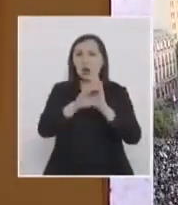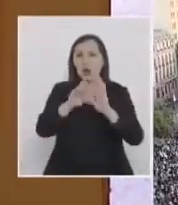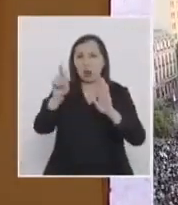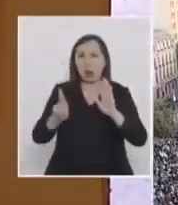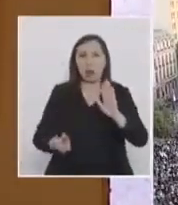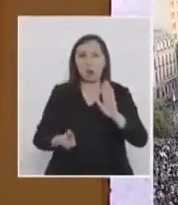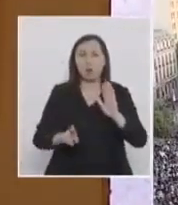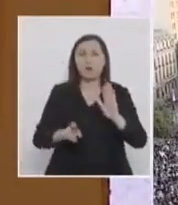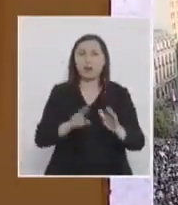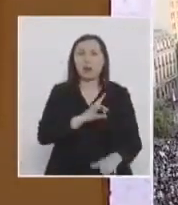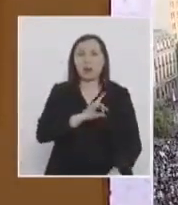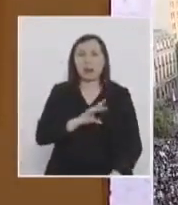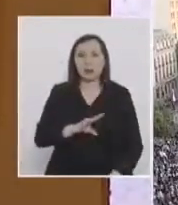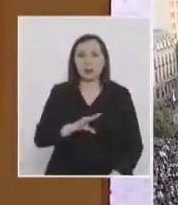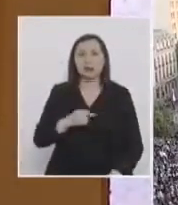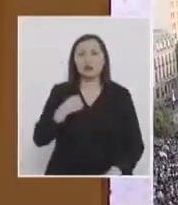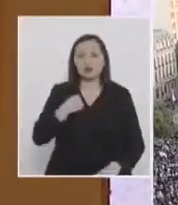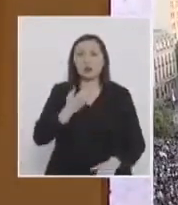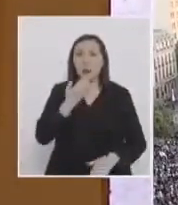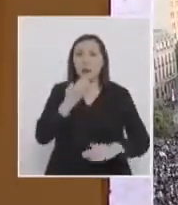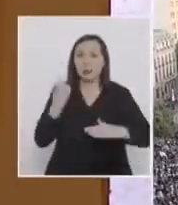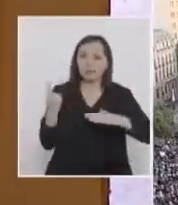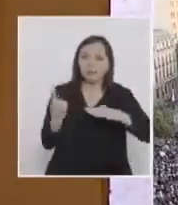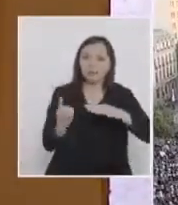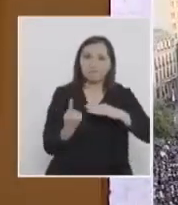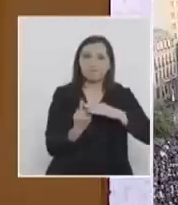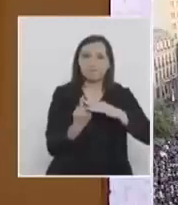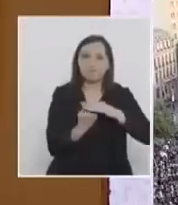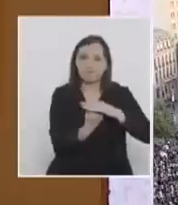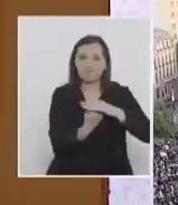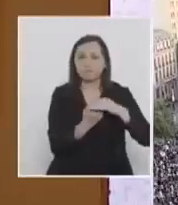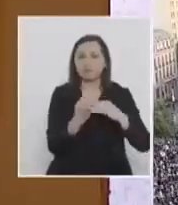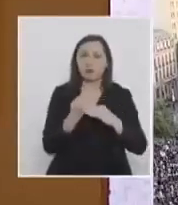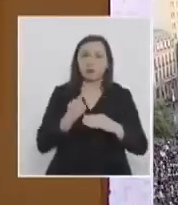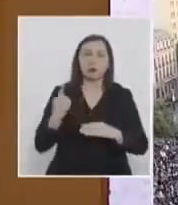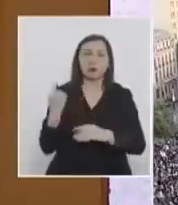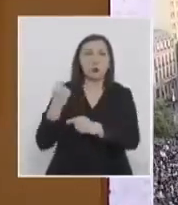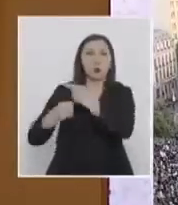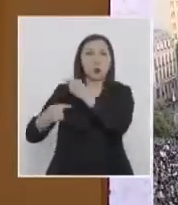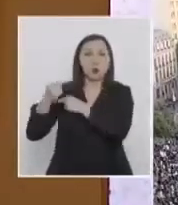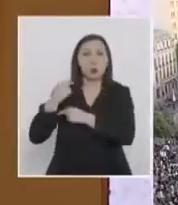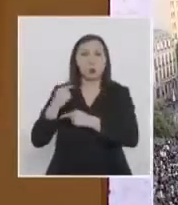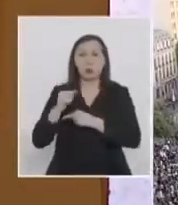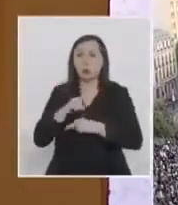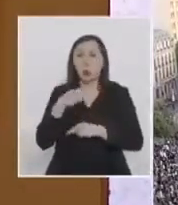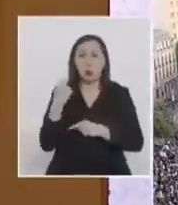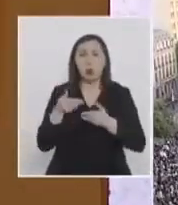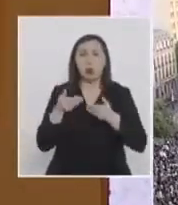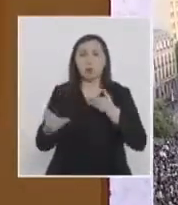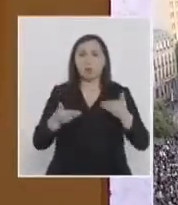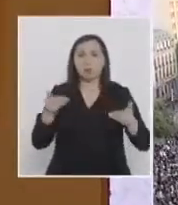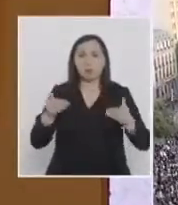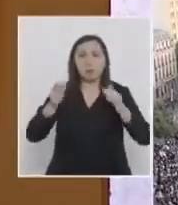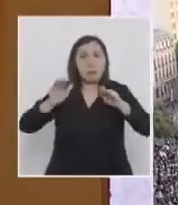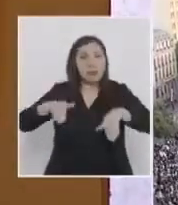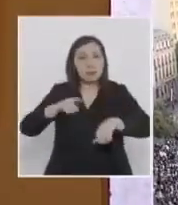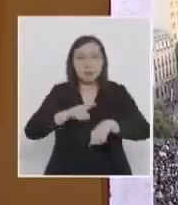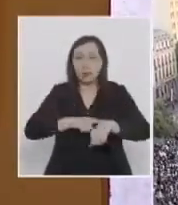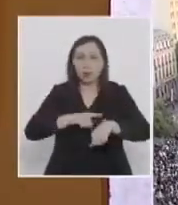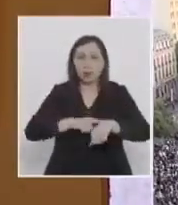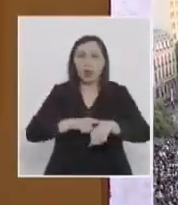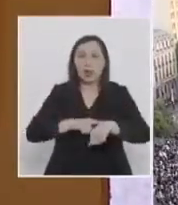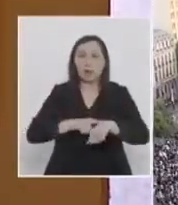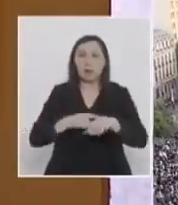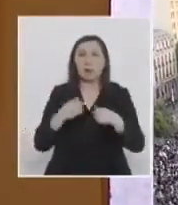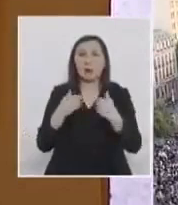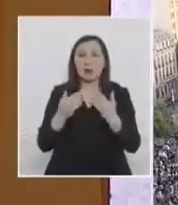Chile es hacerme parte, hacernos parte de una historia que nos excede a todos, pero que al mismo tiempo le